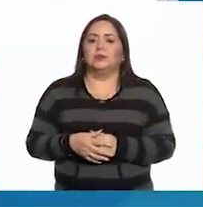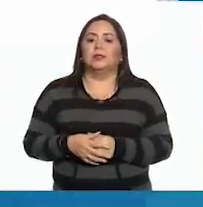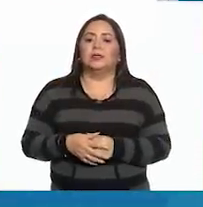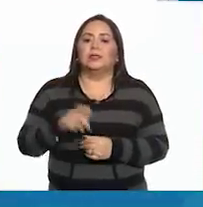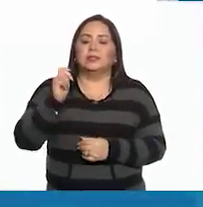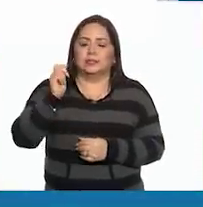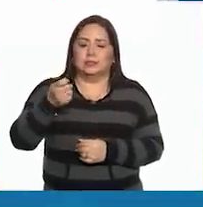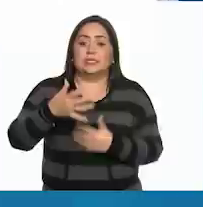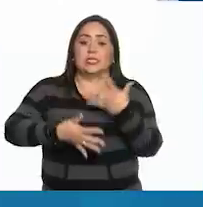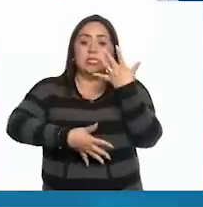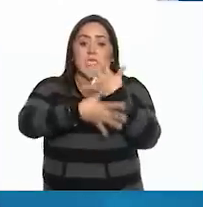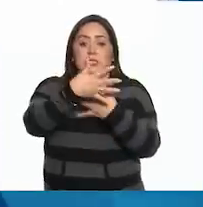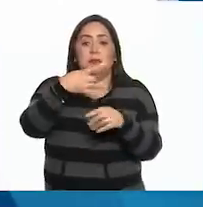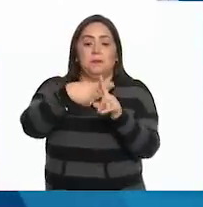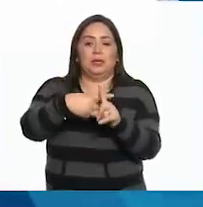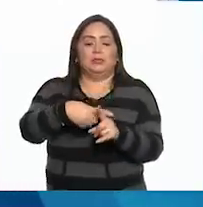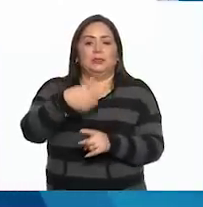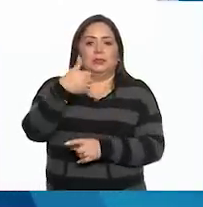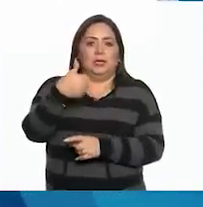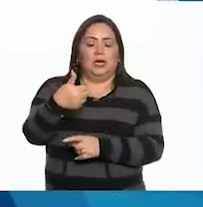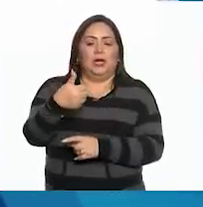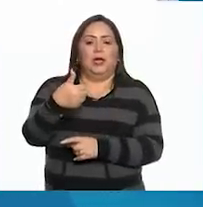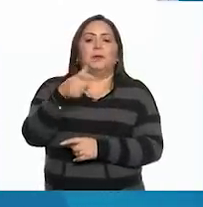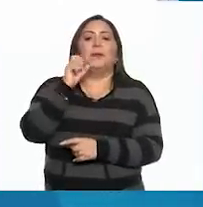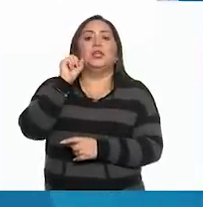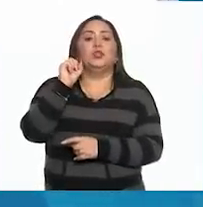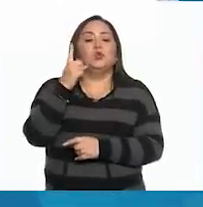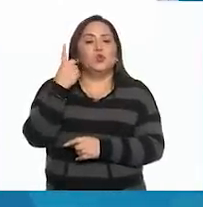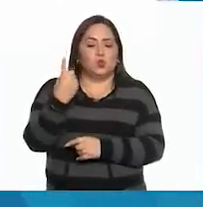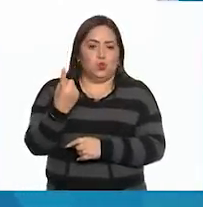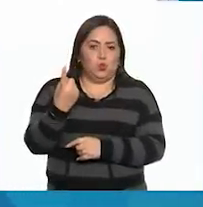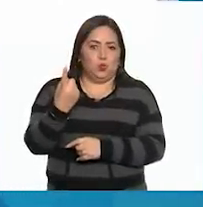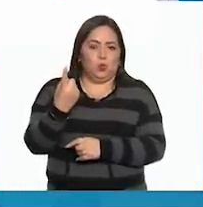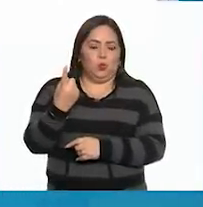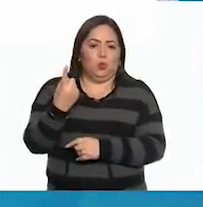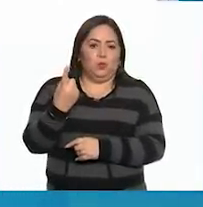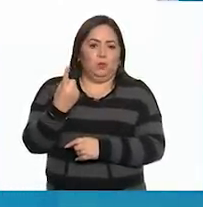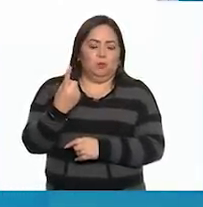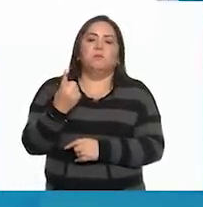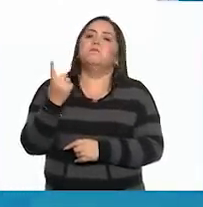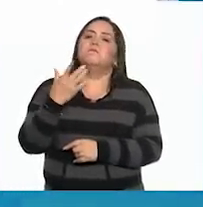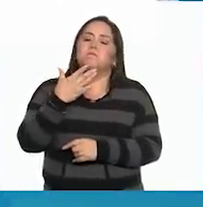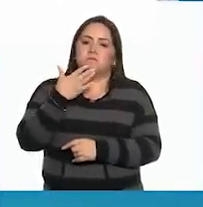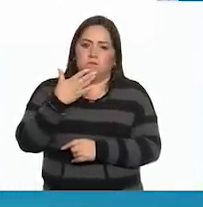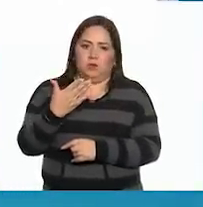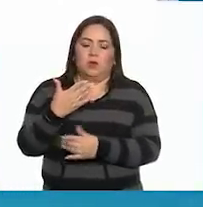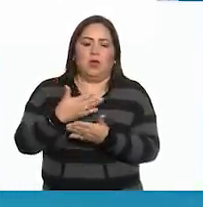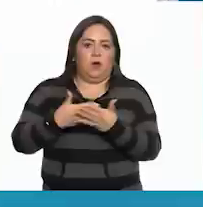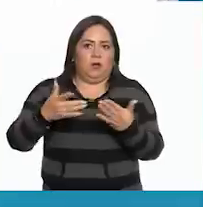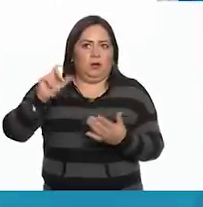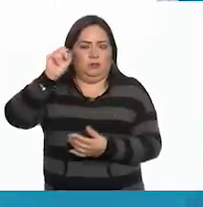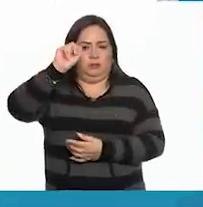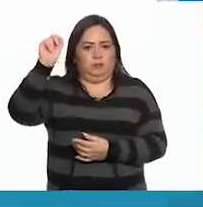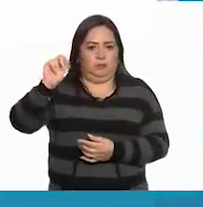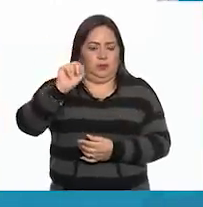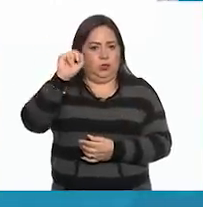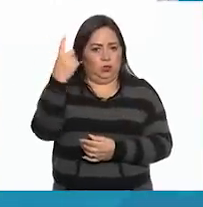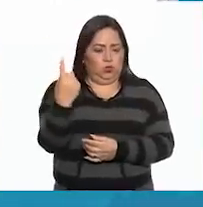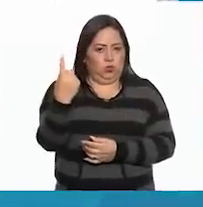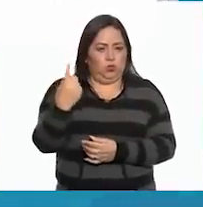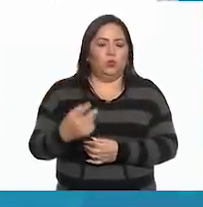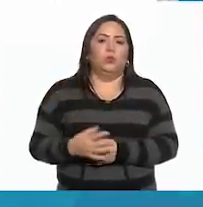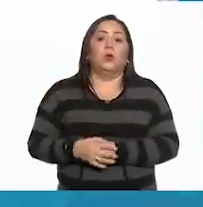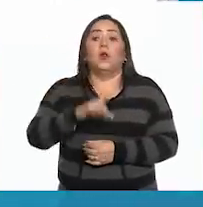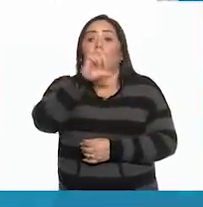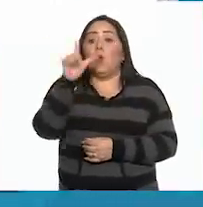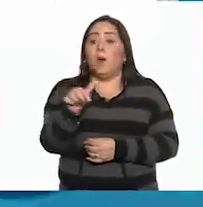que serían 15 más 6, nos daría 21. Muy bien, Jenny. ¿Me ayudas a anotar los maestros para que no se nos olvide?